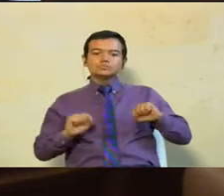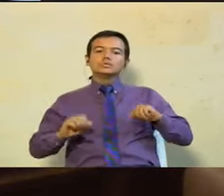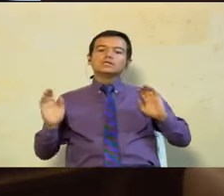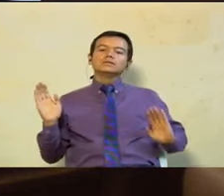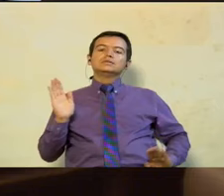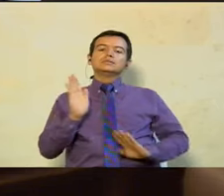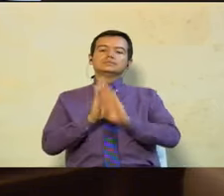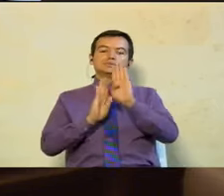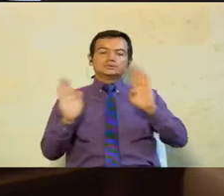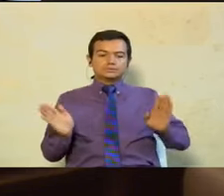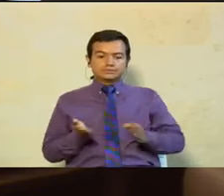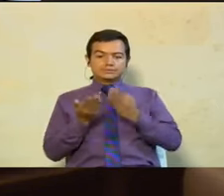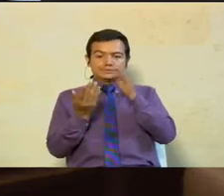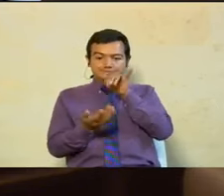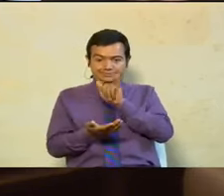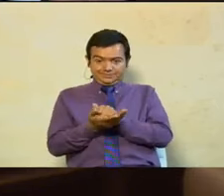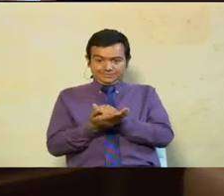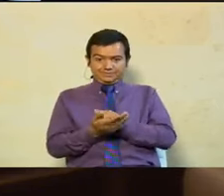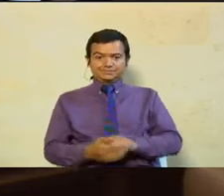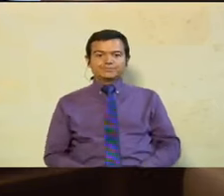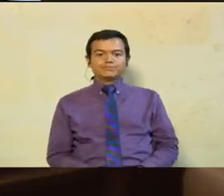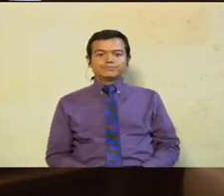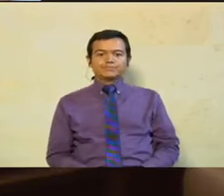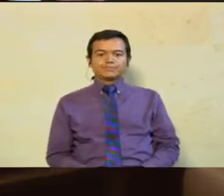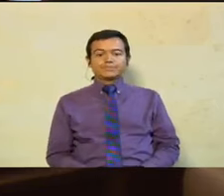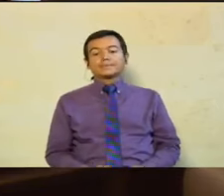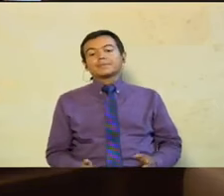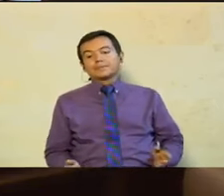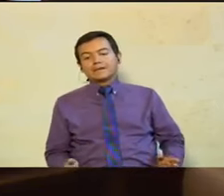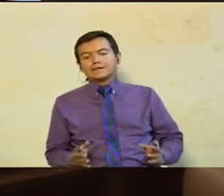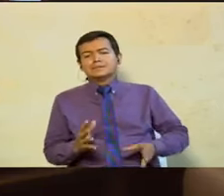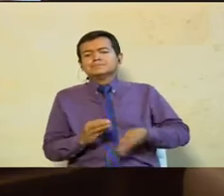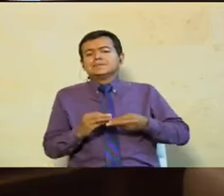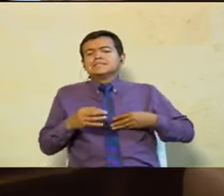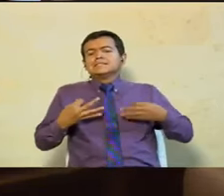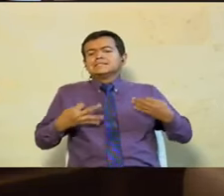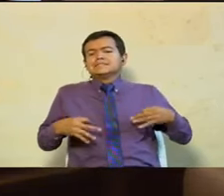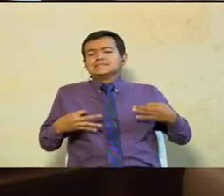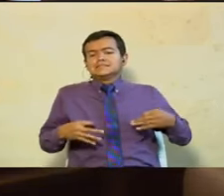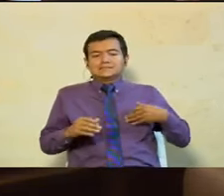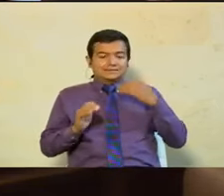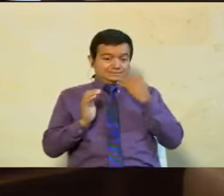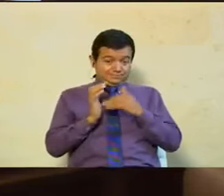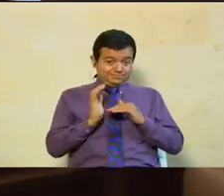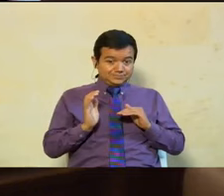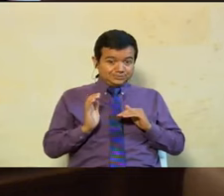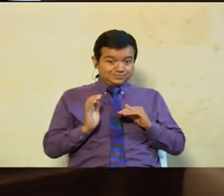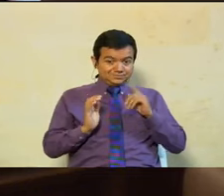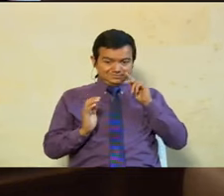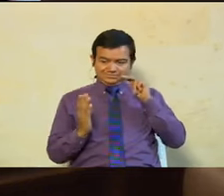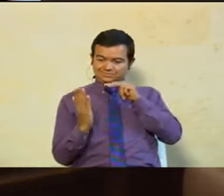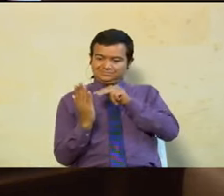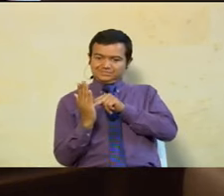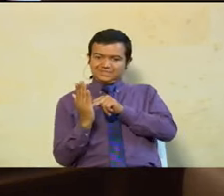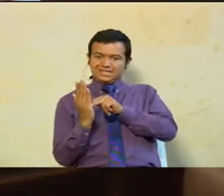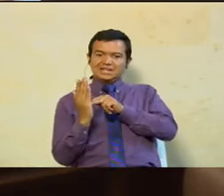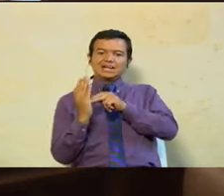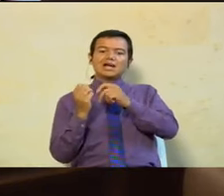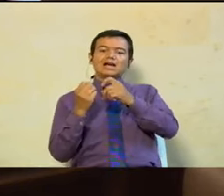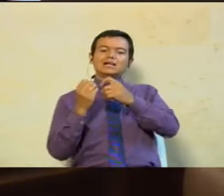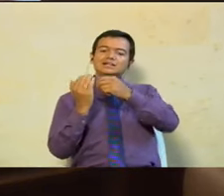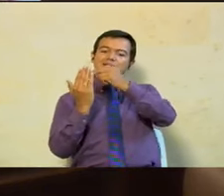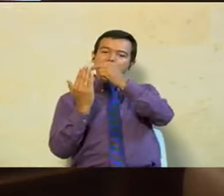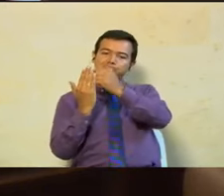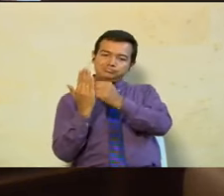el mejor final en su procedimiento y es sencillo cuando usted mira en el registro cuánto